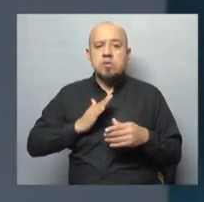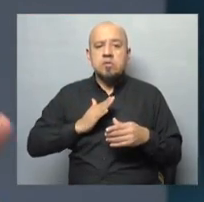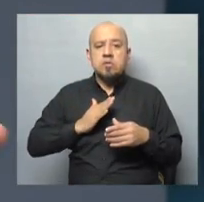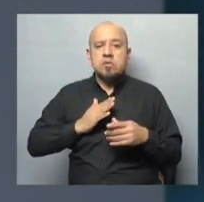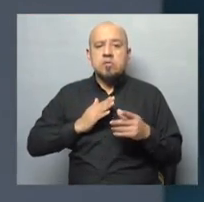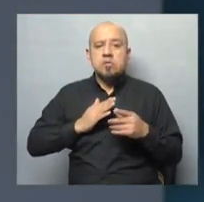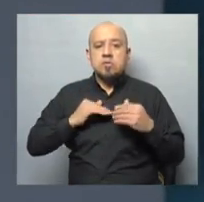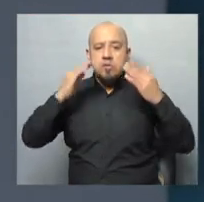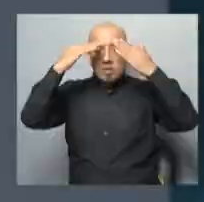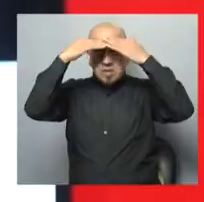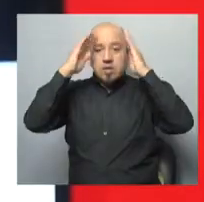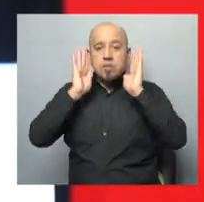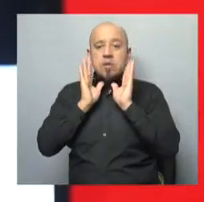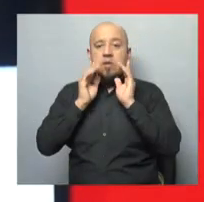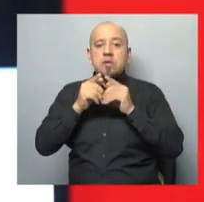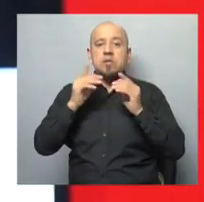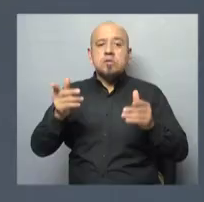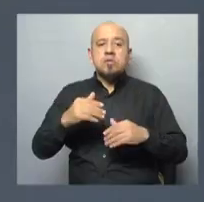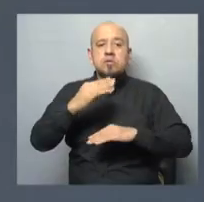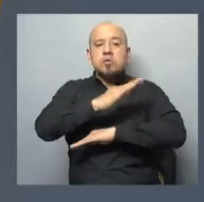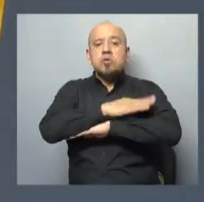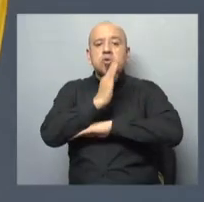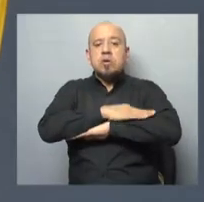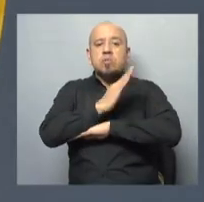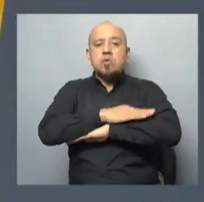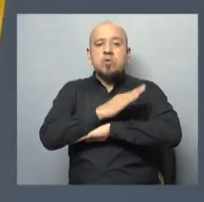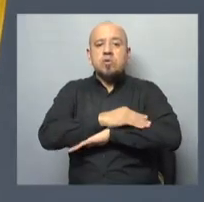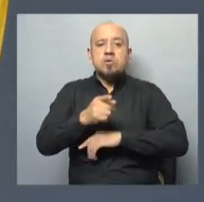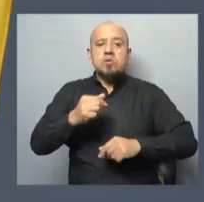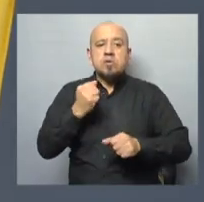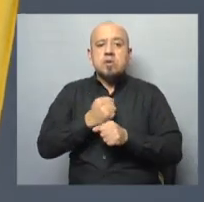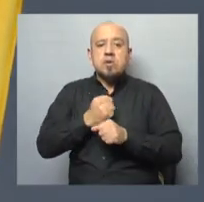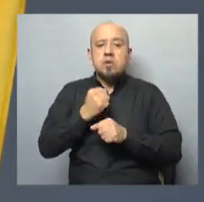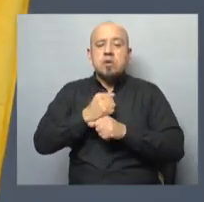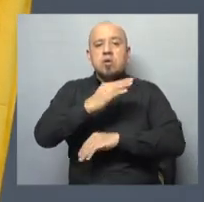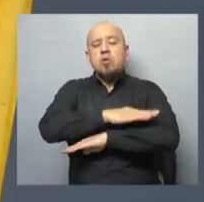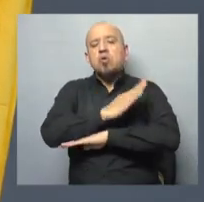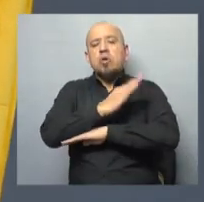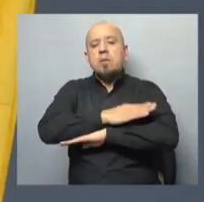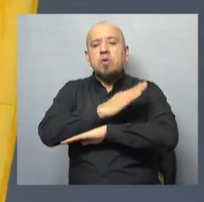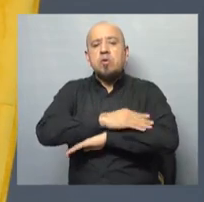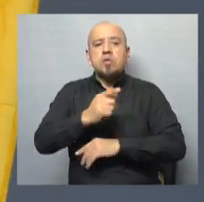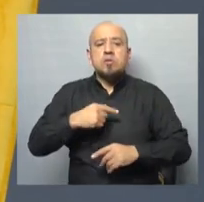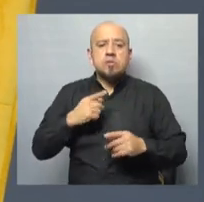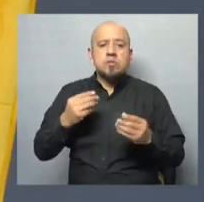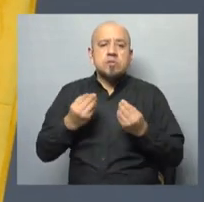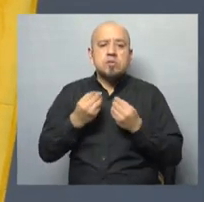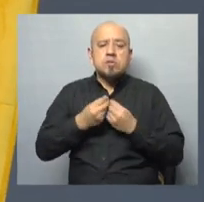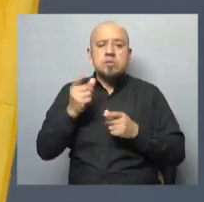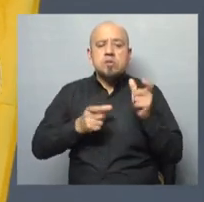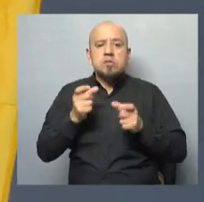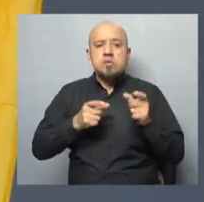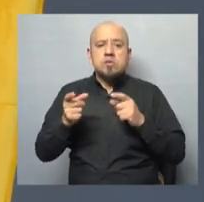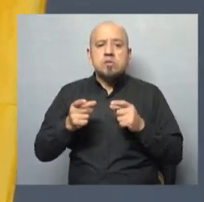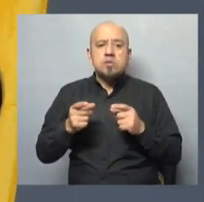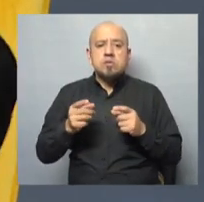la virgen del camino y la virgen que siguen los camioneros y la gente que trabaja en los camiones etcétera o los viajantes y mucha gente más la